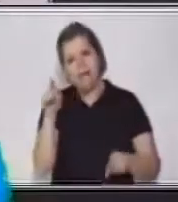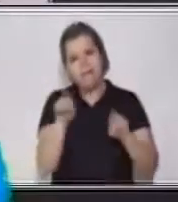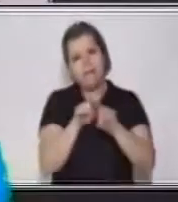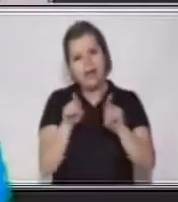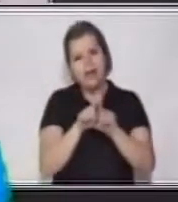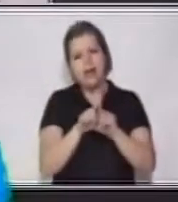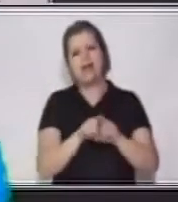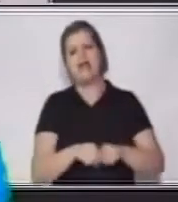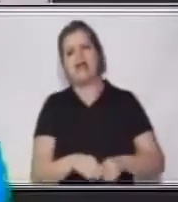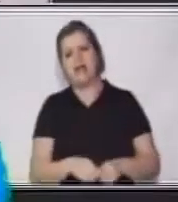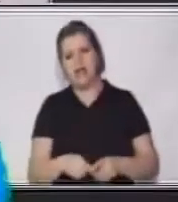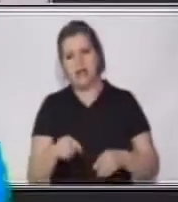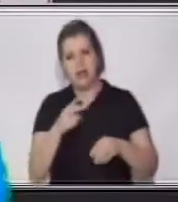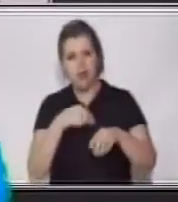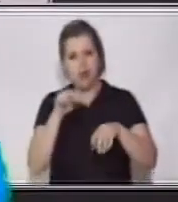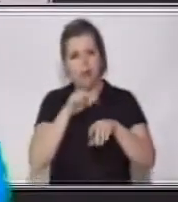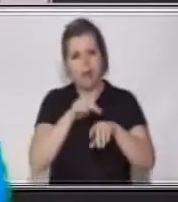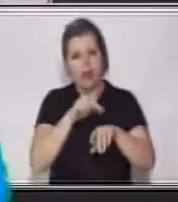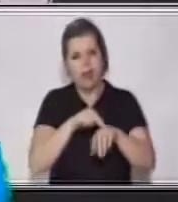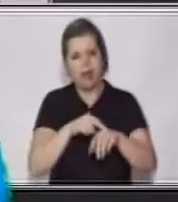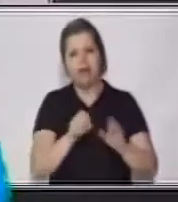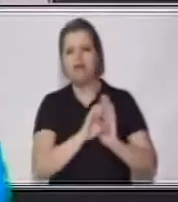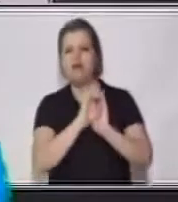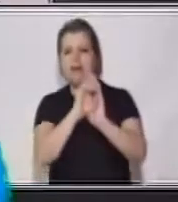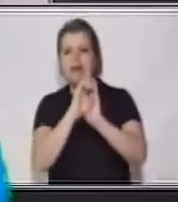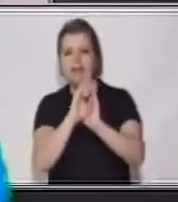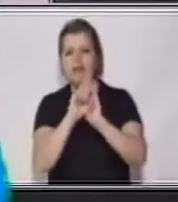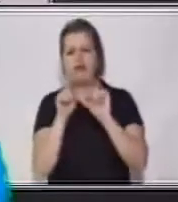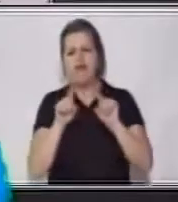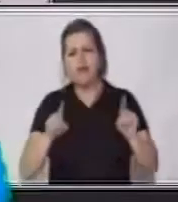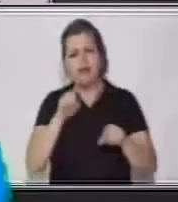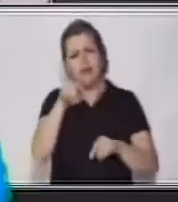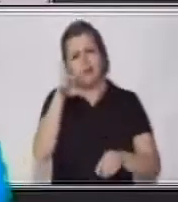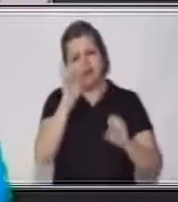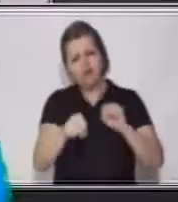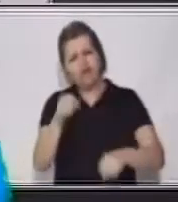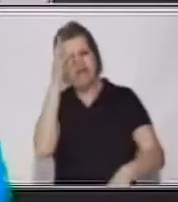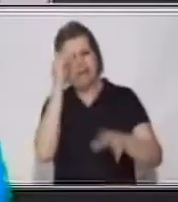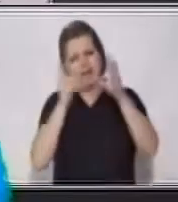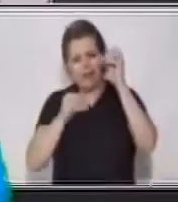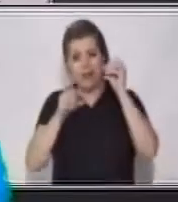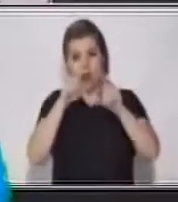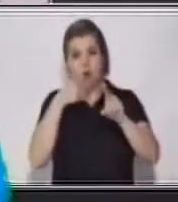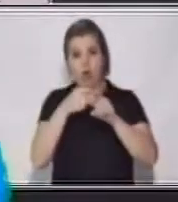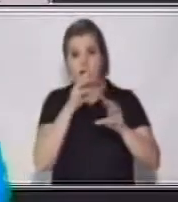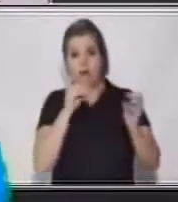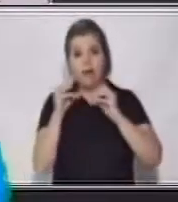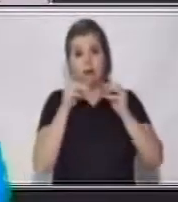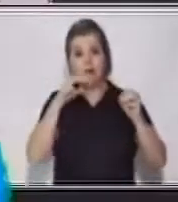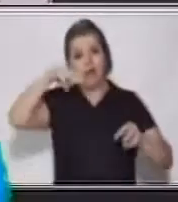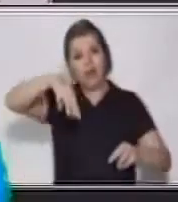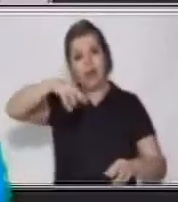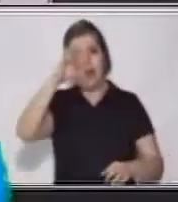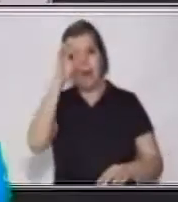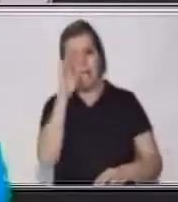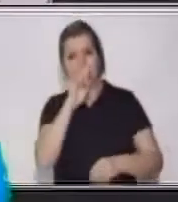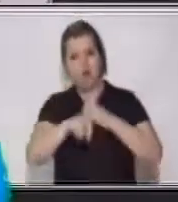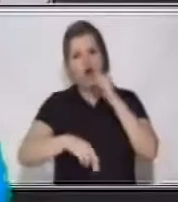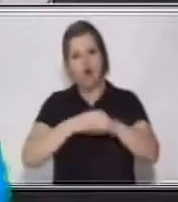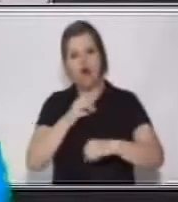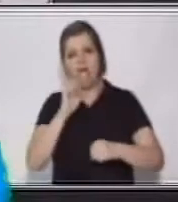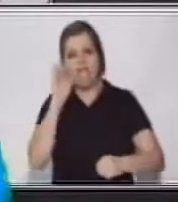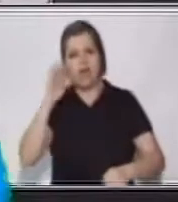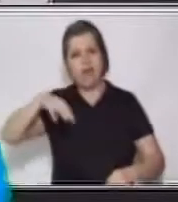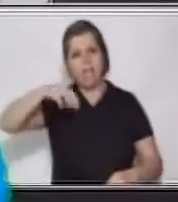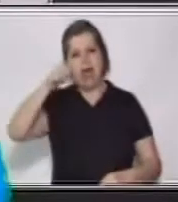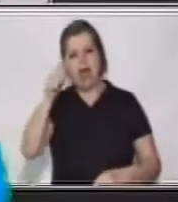vamos a poder identificar estos ejemplos. Cuando nosotros hablamos del morfema, específicamente vamos a identificar